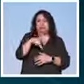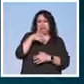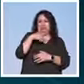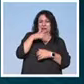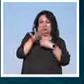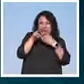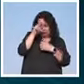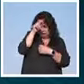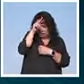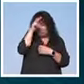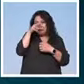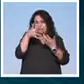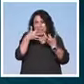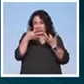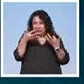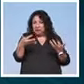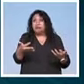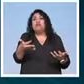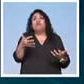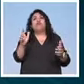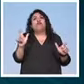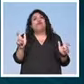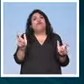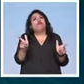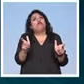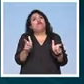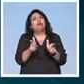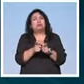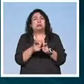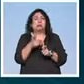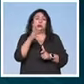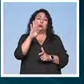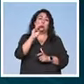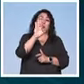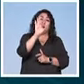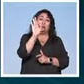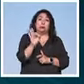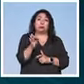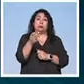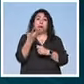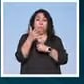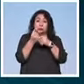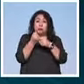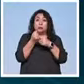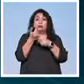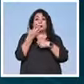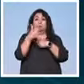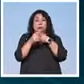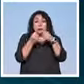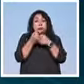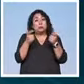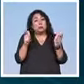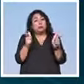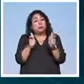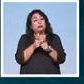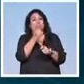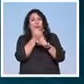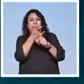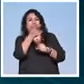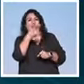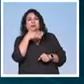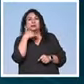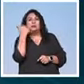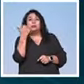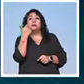los insectos terrestres están disminuyendo en cerca de 99% por década mientras que una investigación alemana